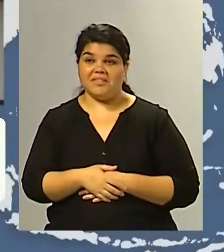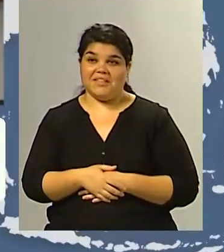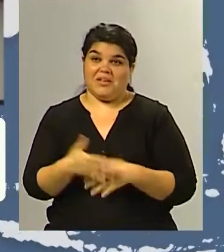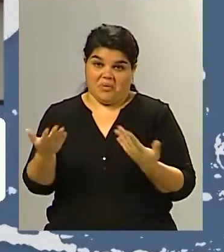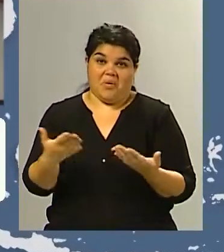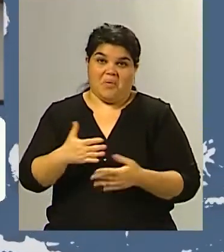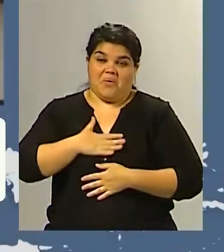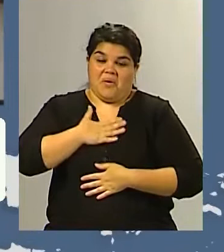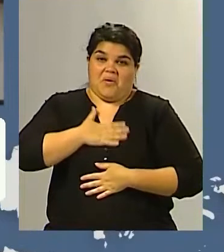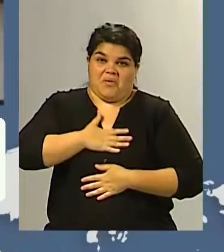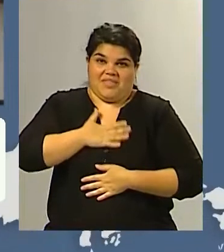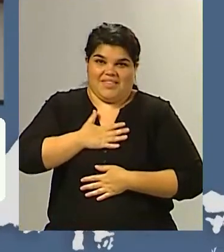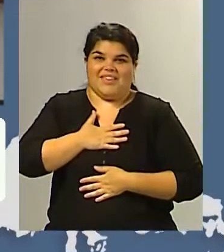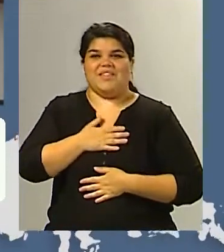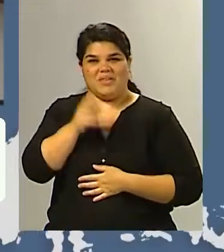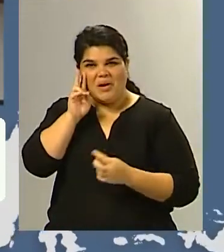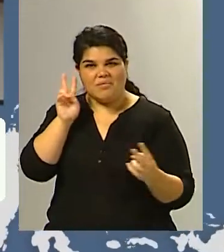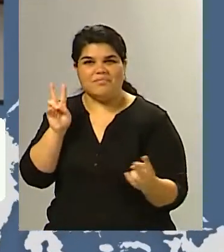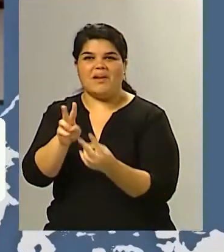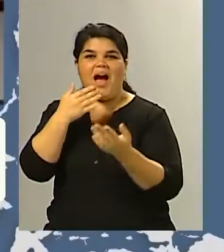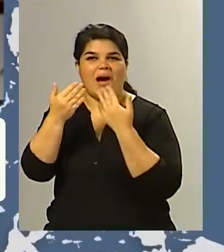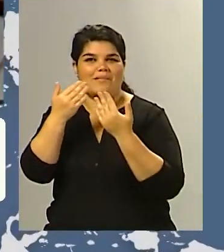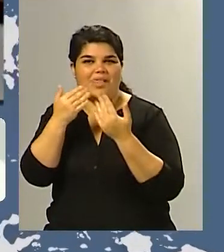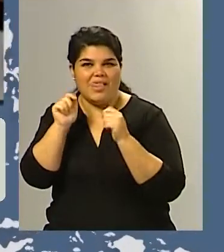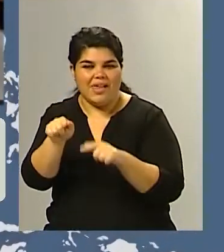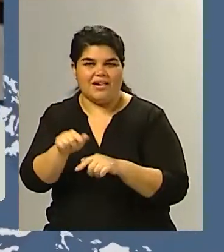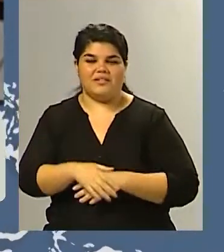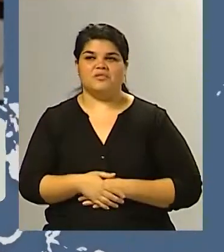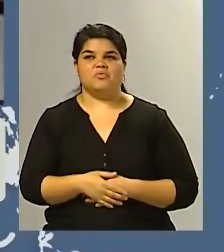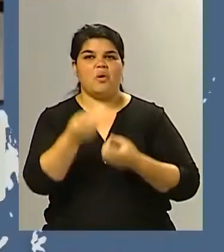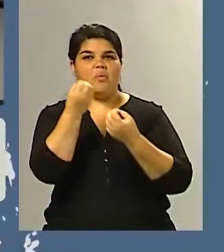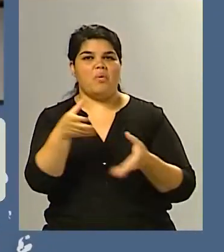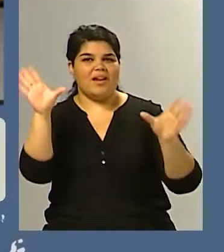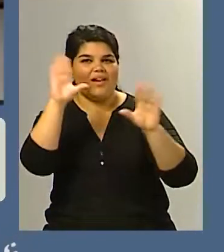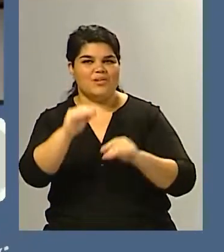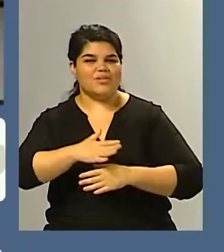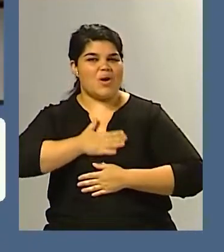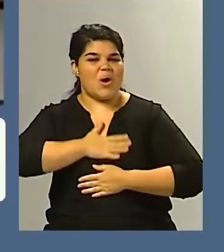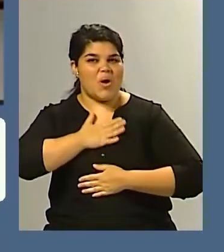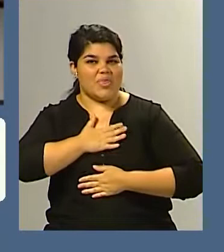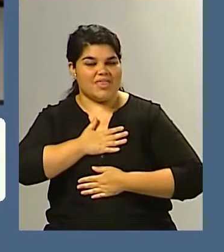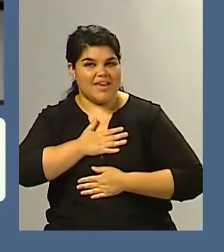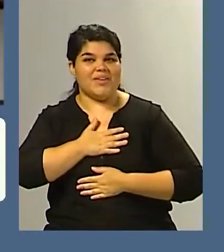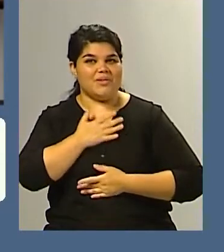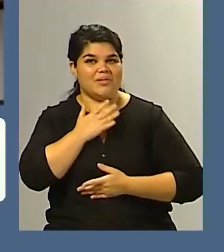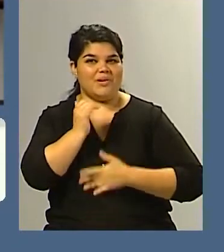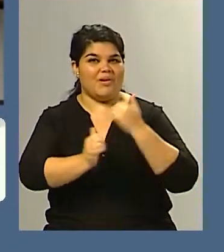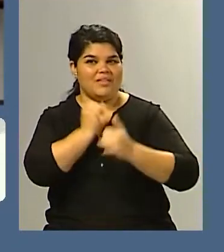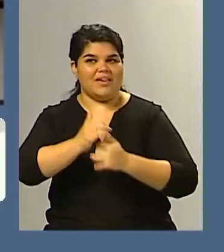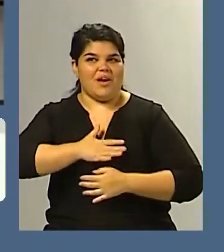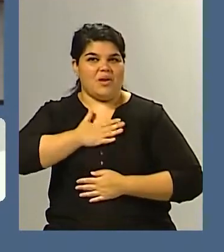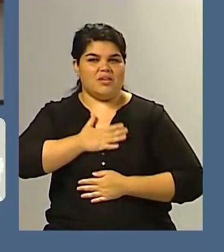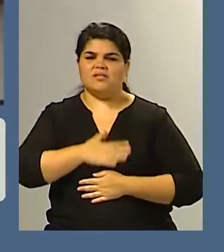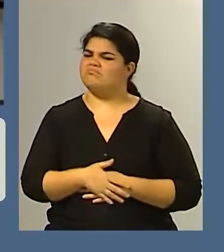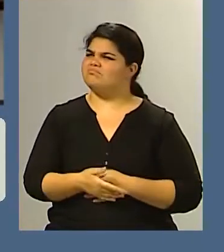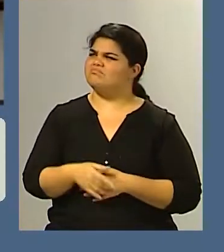Un tanto placer en poder hablar con usted. Buenas noches, ¿cómo están ustedes? El placer es mío. Me Un olvidé verdadero gusto estar que aquí. nos decía desde dónde